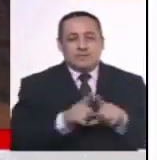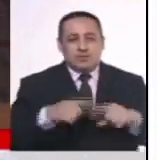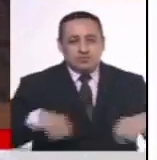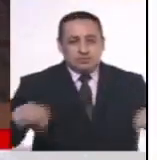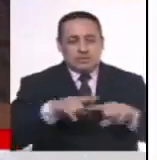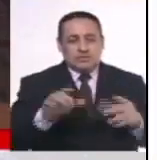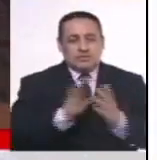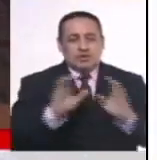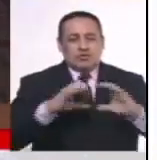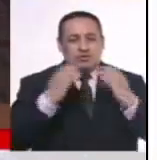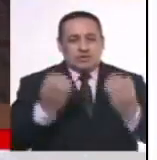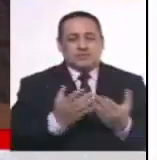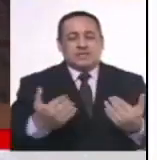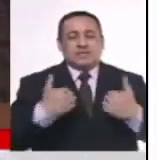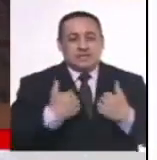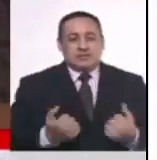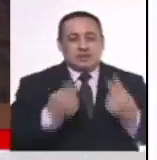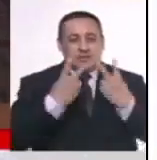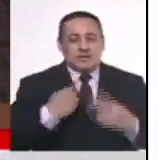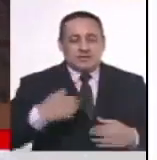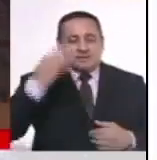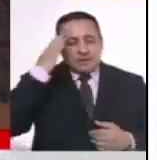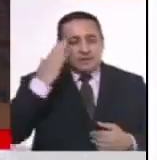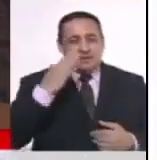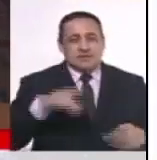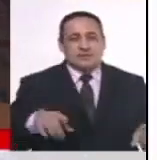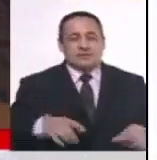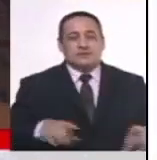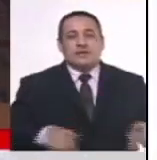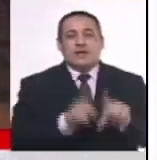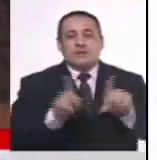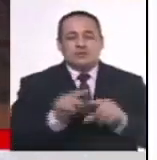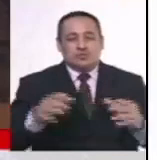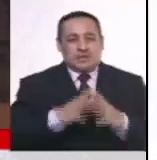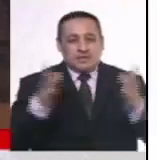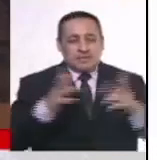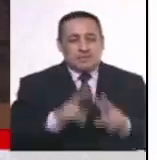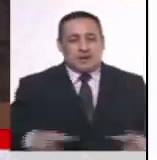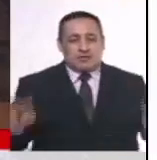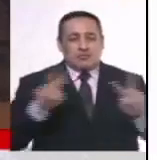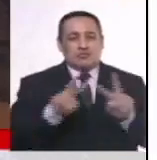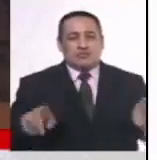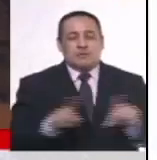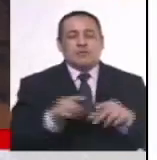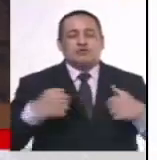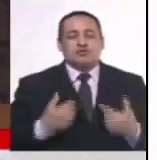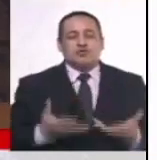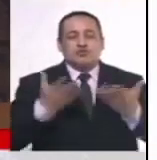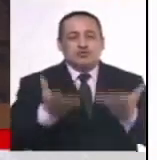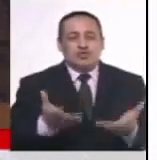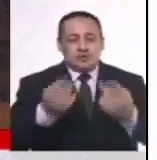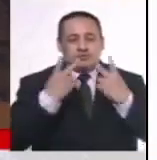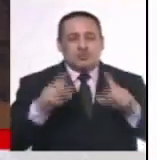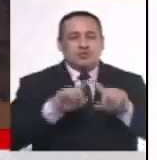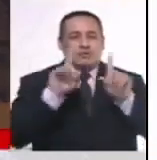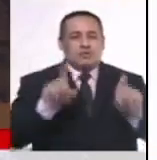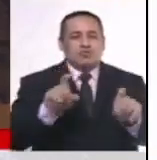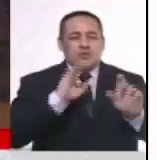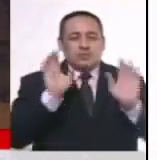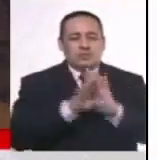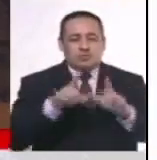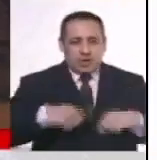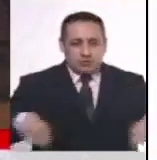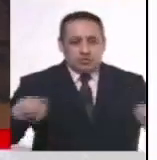Colegas congresistas, teniendo en cuenta nuestras grandes riquezas, yo dejo una pregunta a